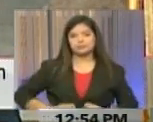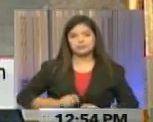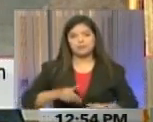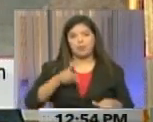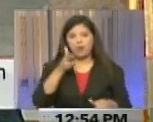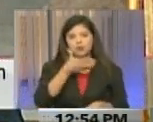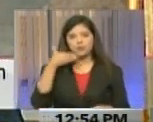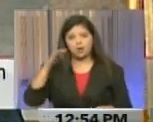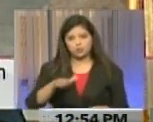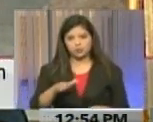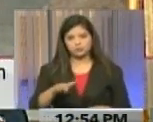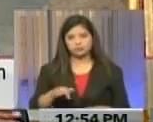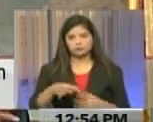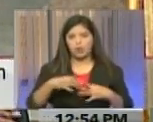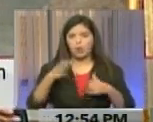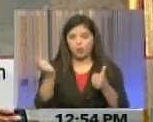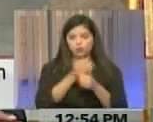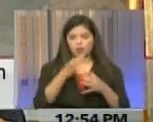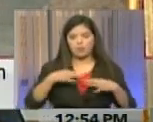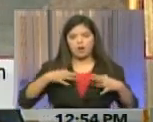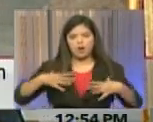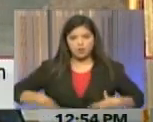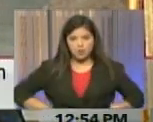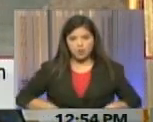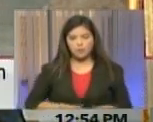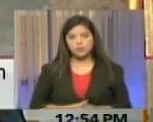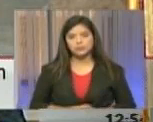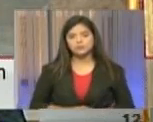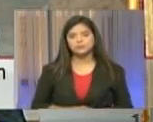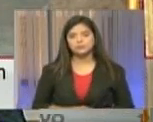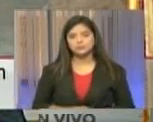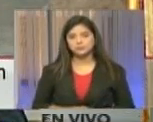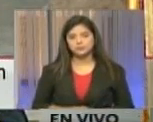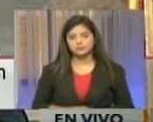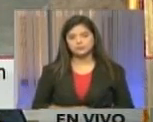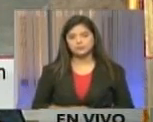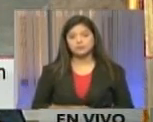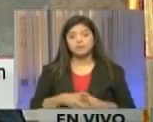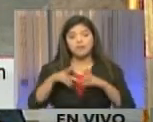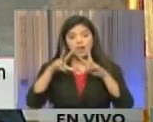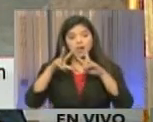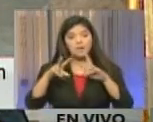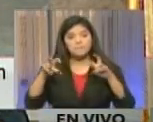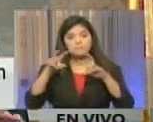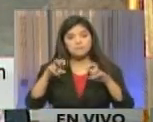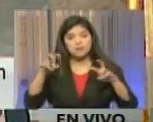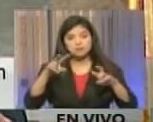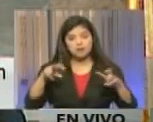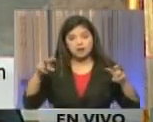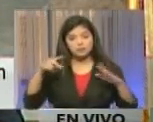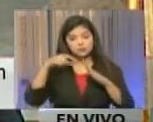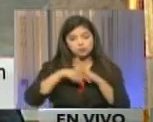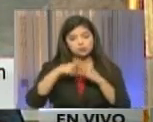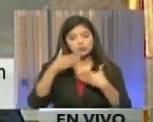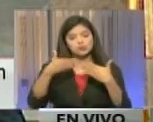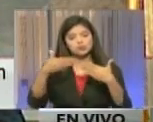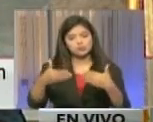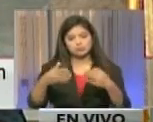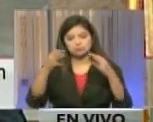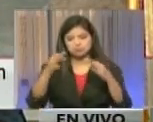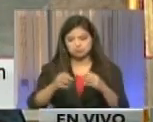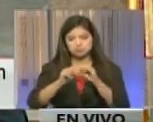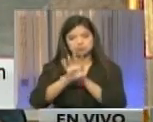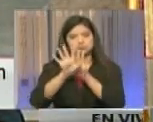el delito, y las investigaciones van encaminadas en forma